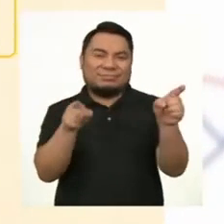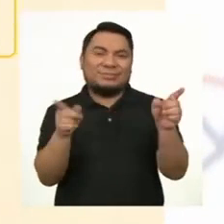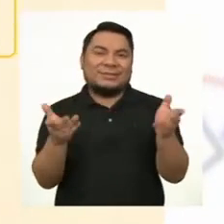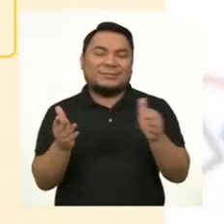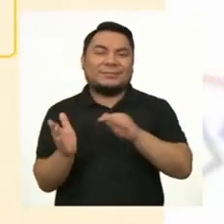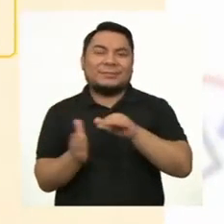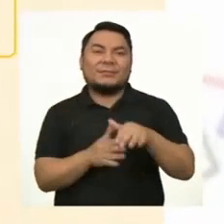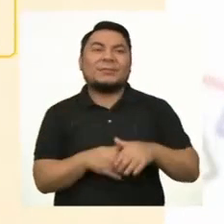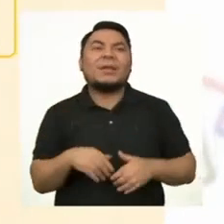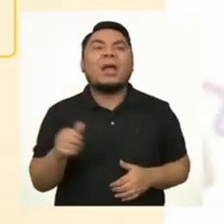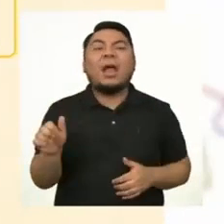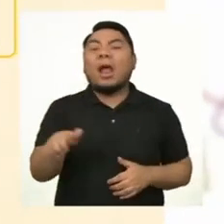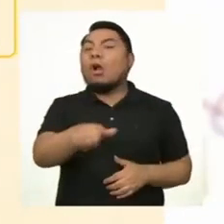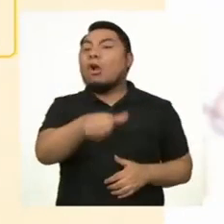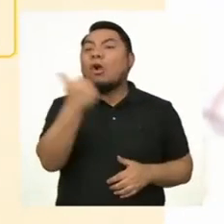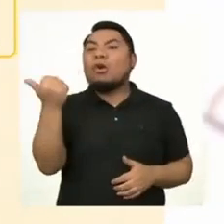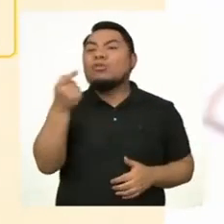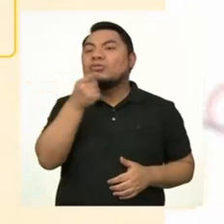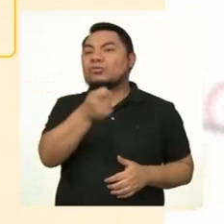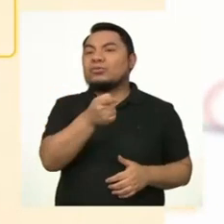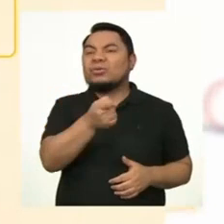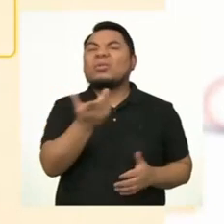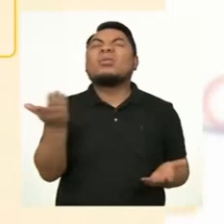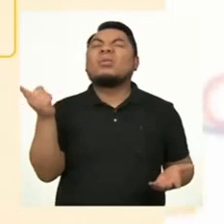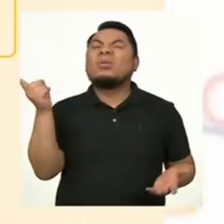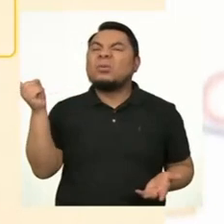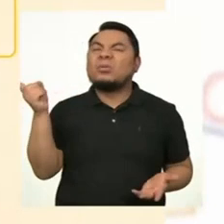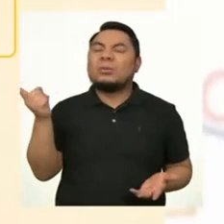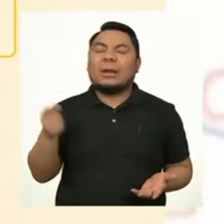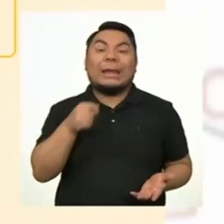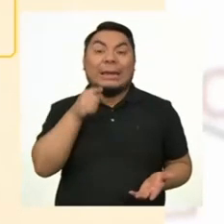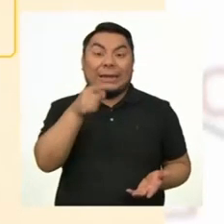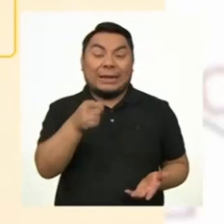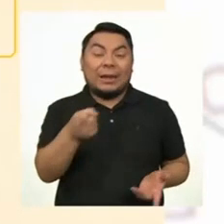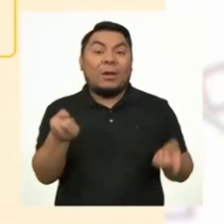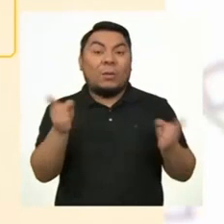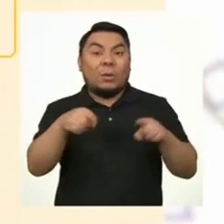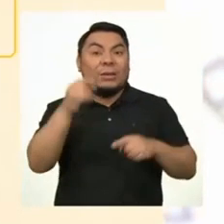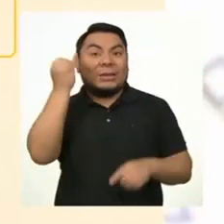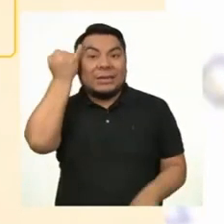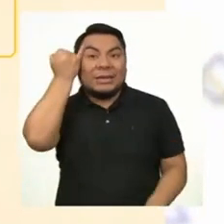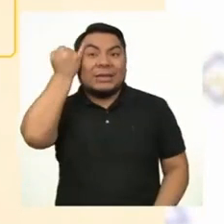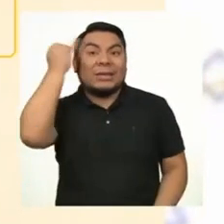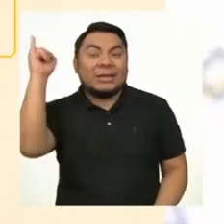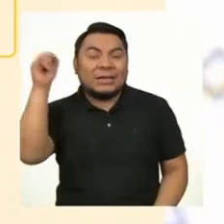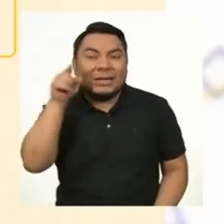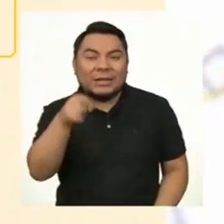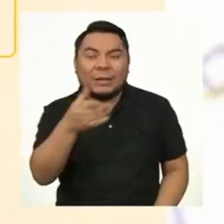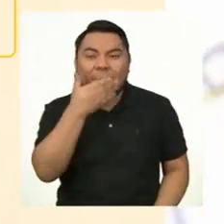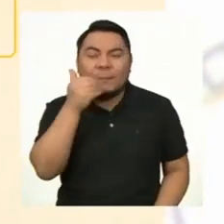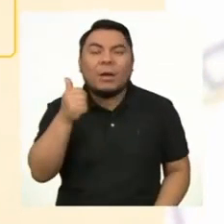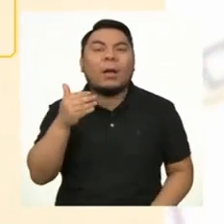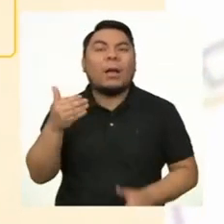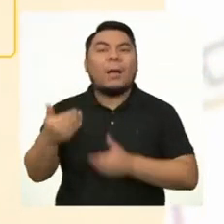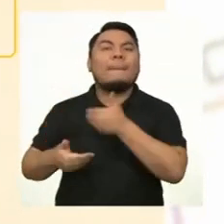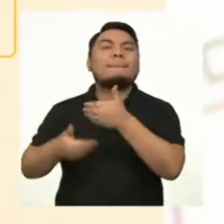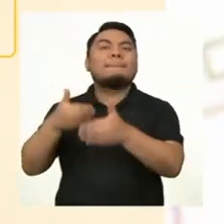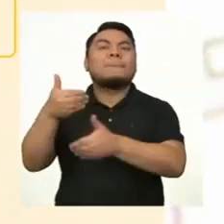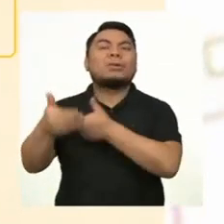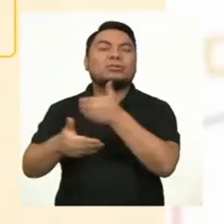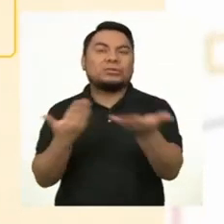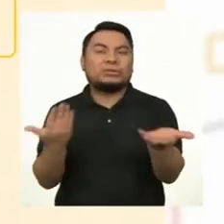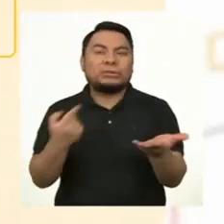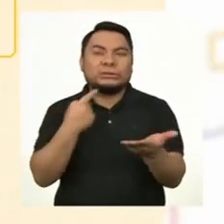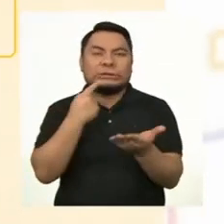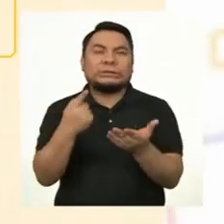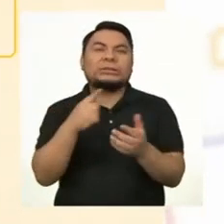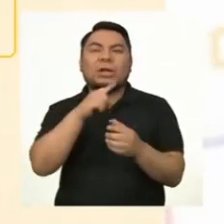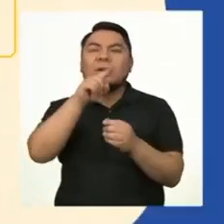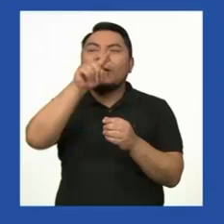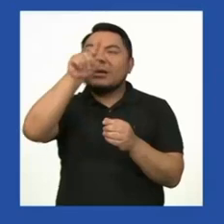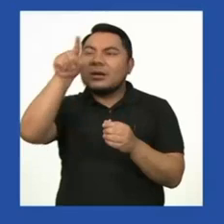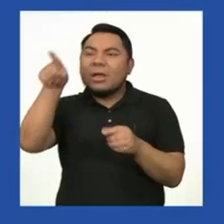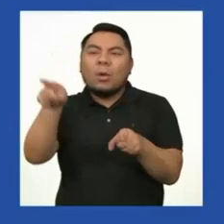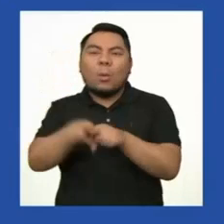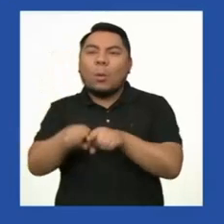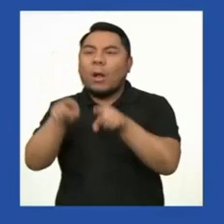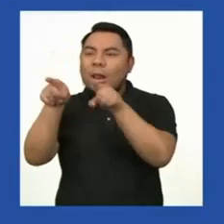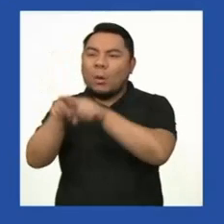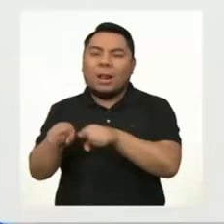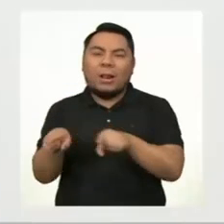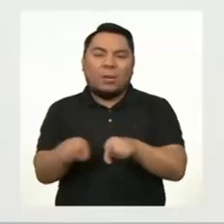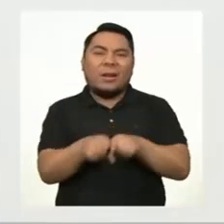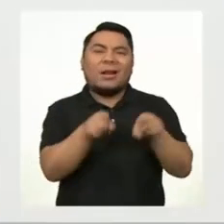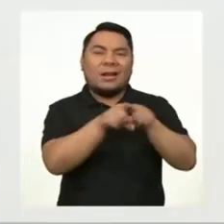este organizador visual. Ese lo empleamos cuando las ideas implican un proceso cíclico y